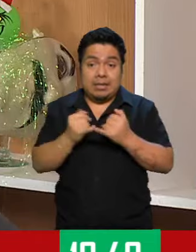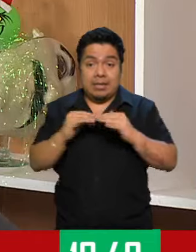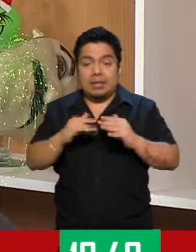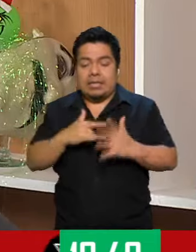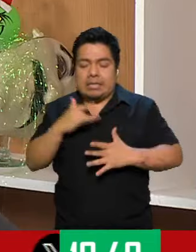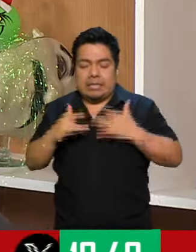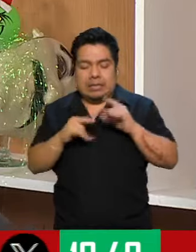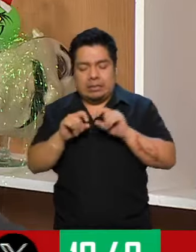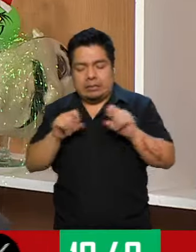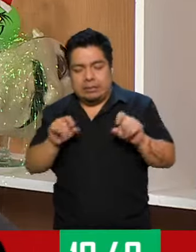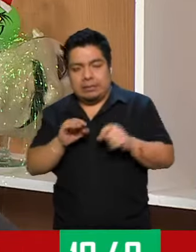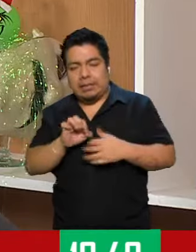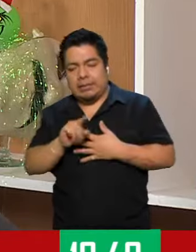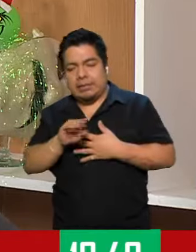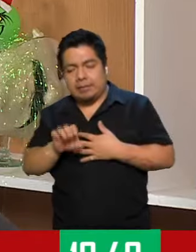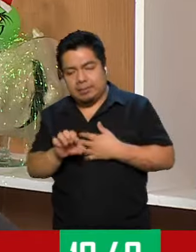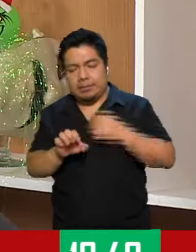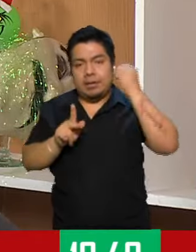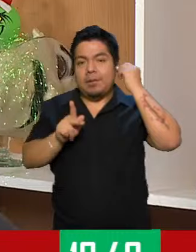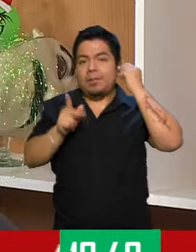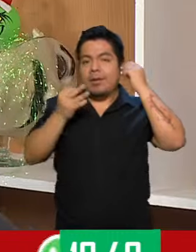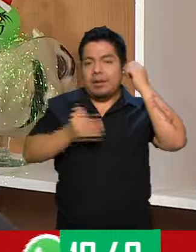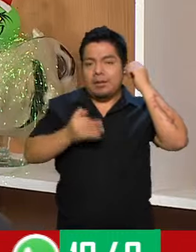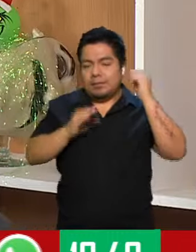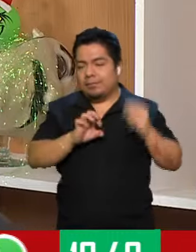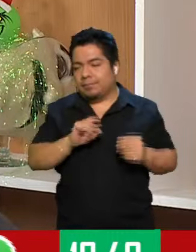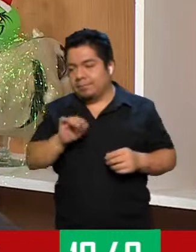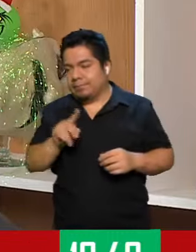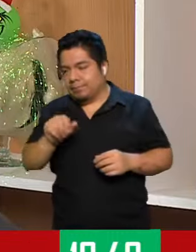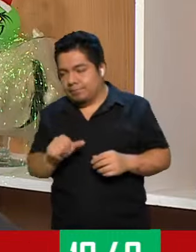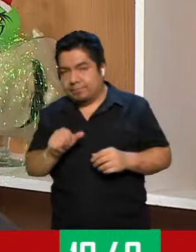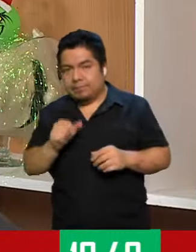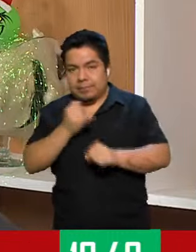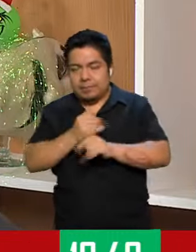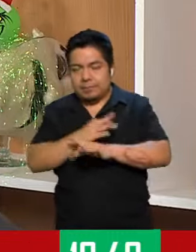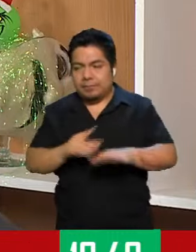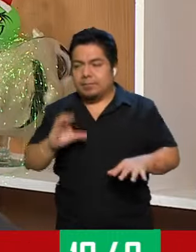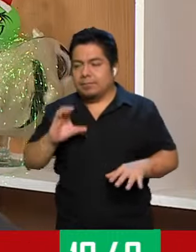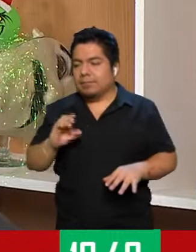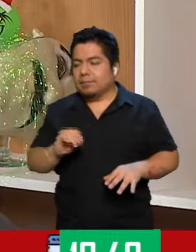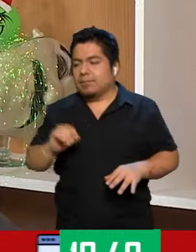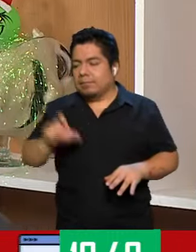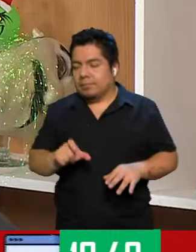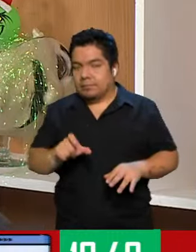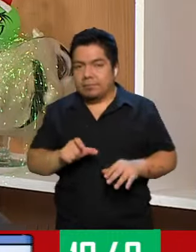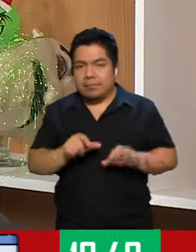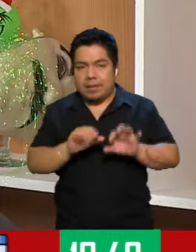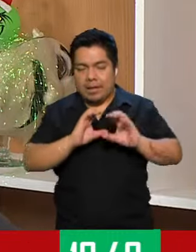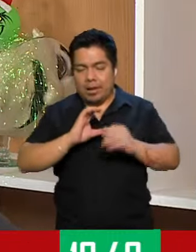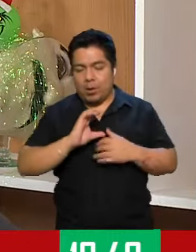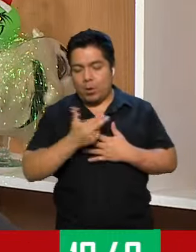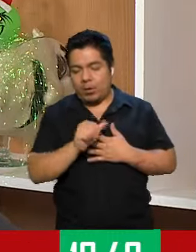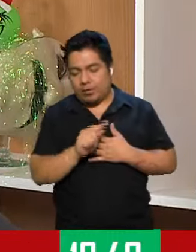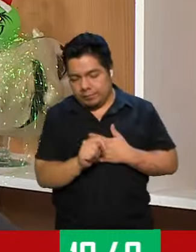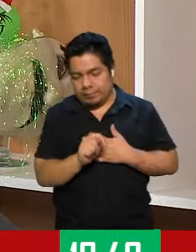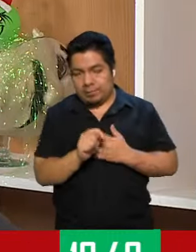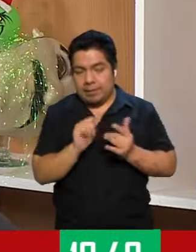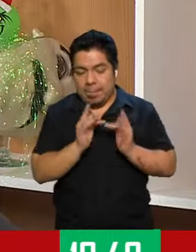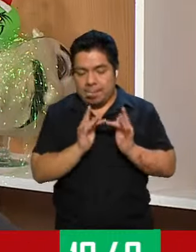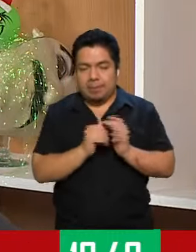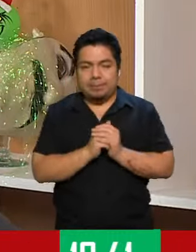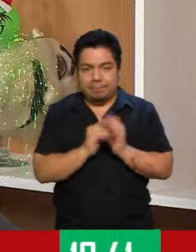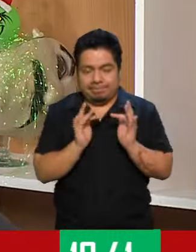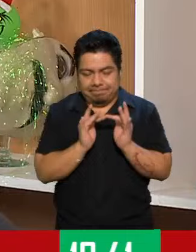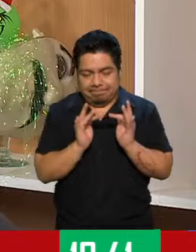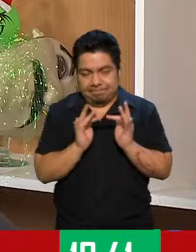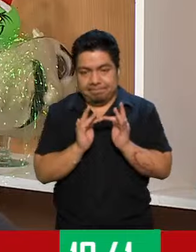sensible. Pero hoy vengo a presentarles el ecosistema digital del Info de la Ciudad de México. Es un chat. A ver, es un chat. Yo quiero